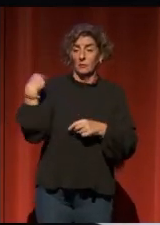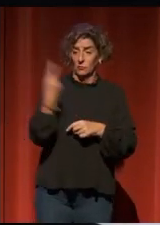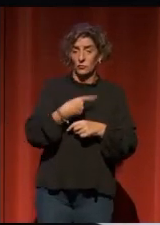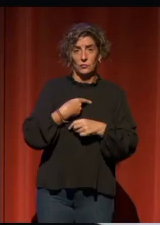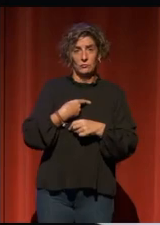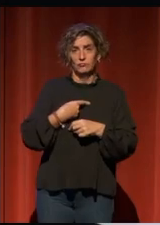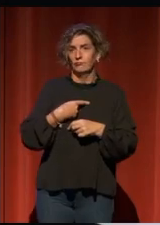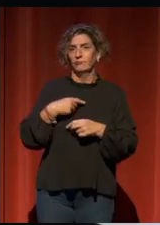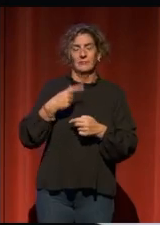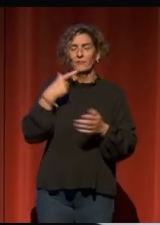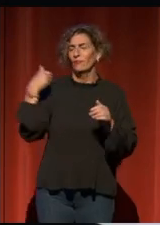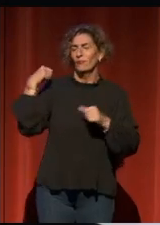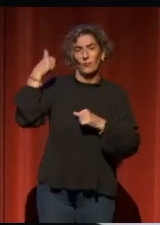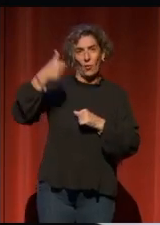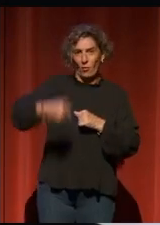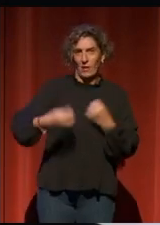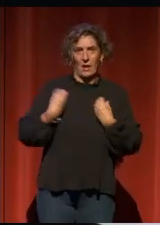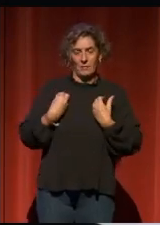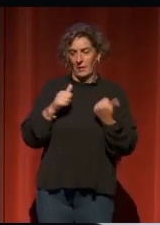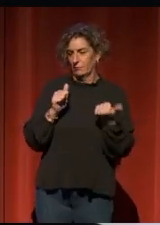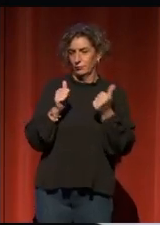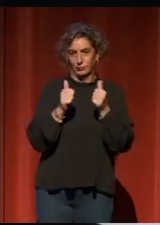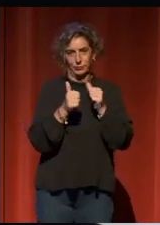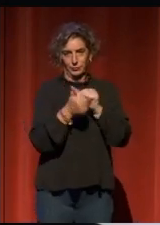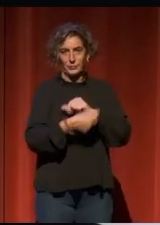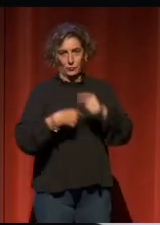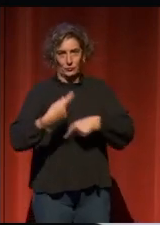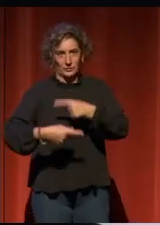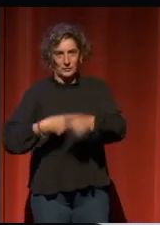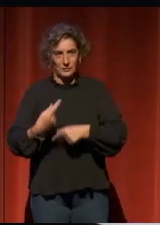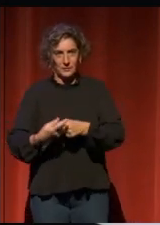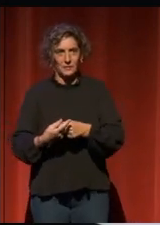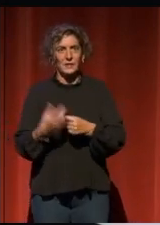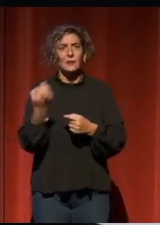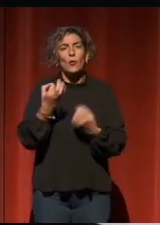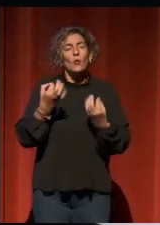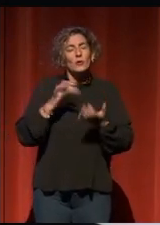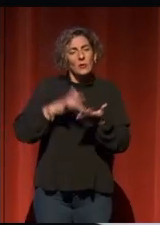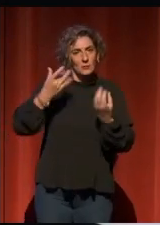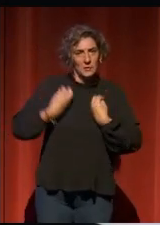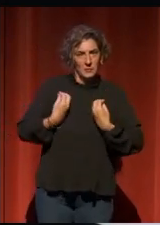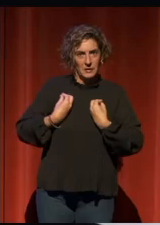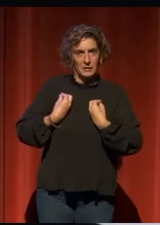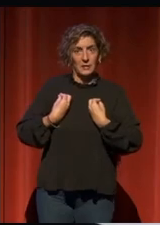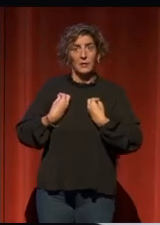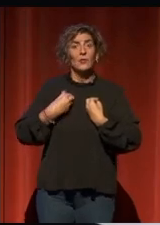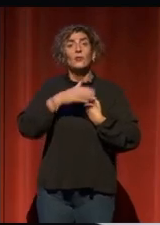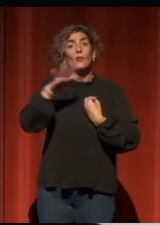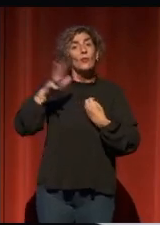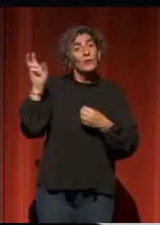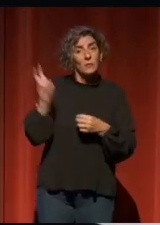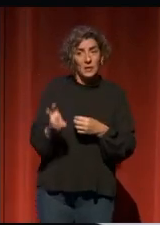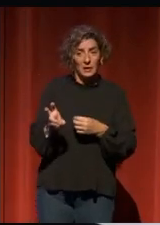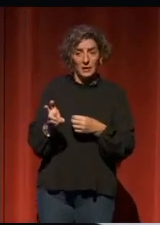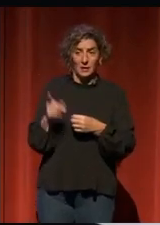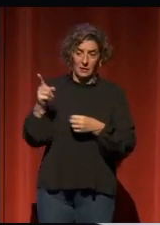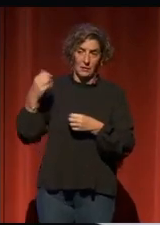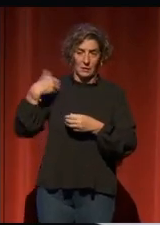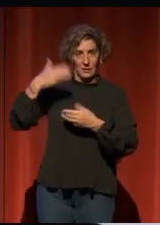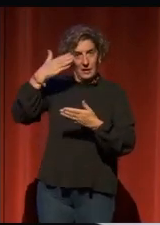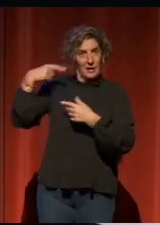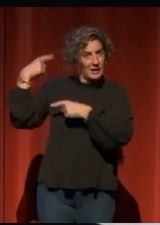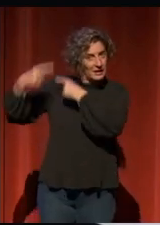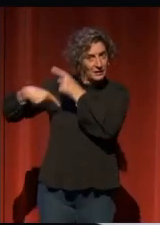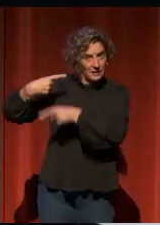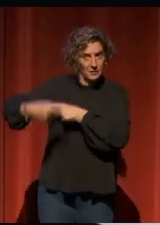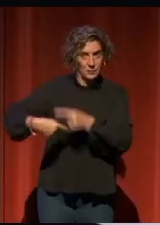nos ha precedido. Toda vanguardia, toda innovación procede de un legado. Quien